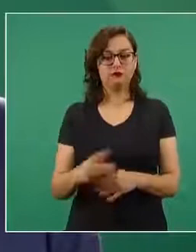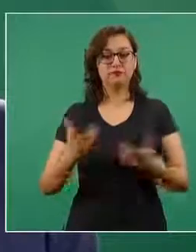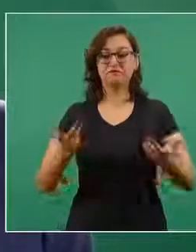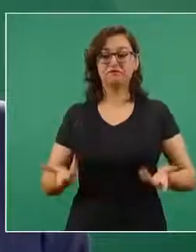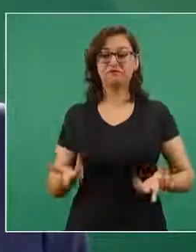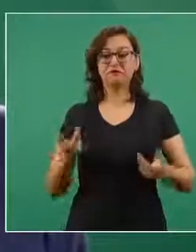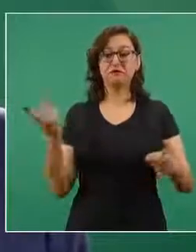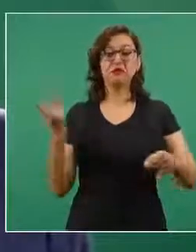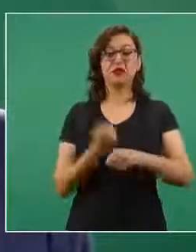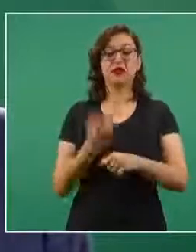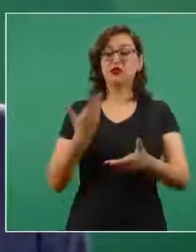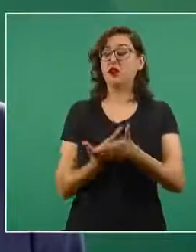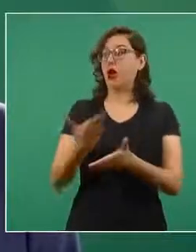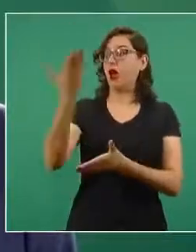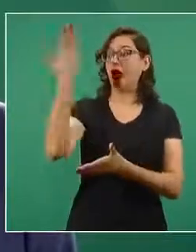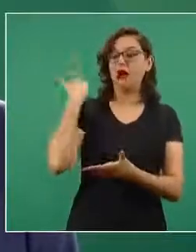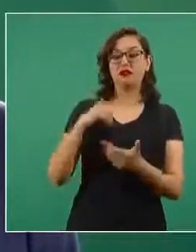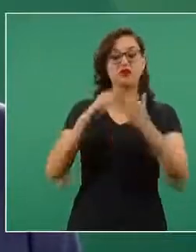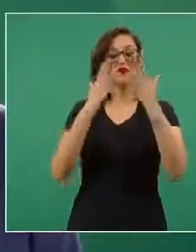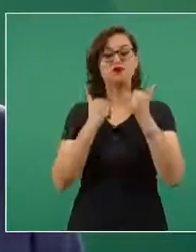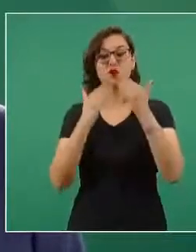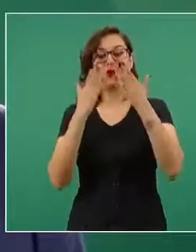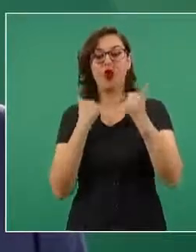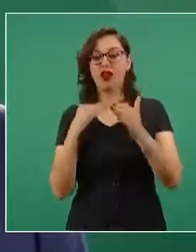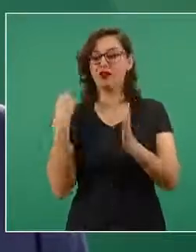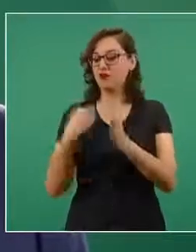a la decadencia.